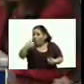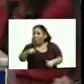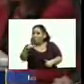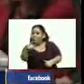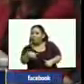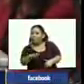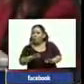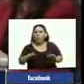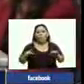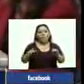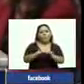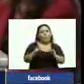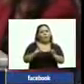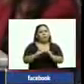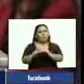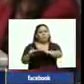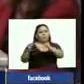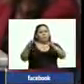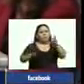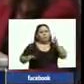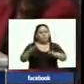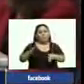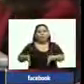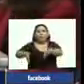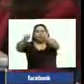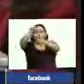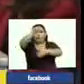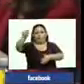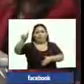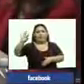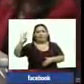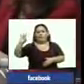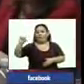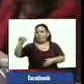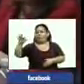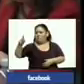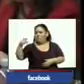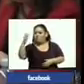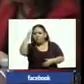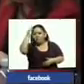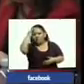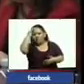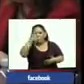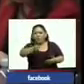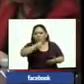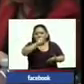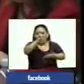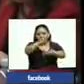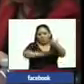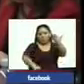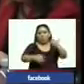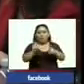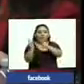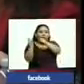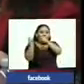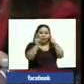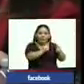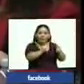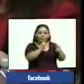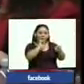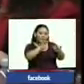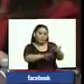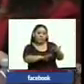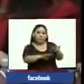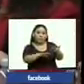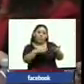Ser como parcial, porque la idea, la superintendencia conoce exactamente cuál es la información del mapa completo. Con que dijésemos en la nota que